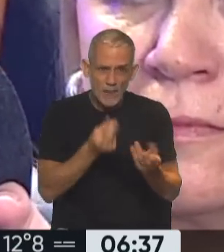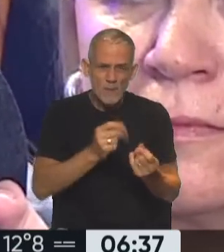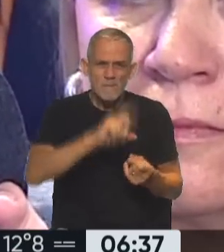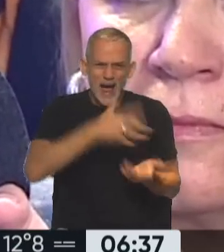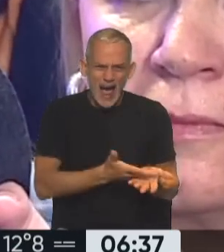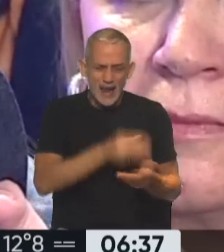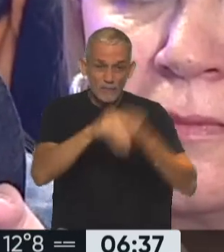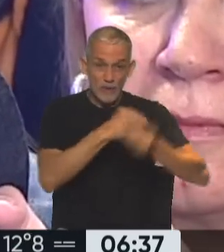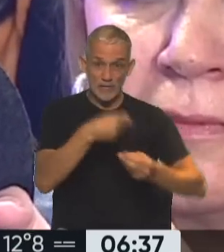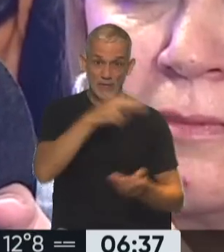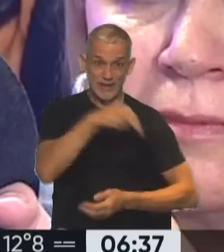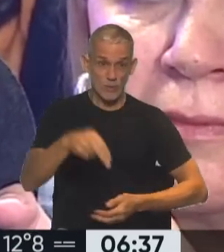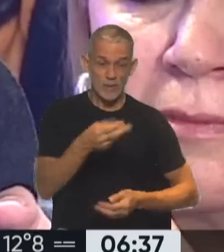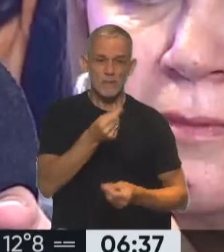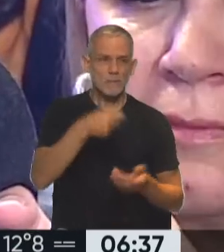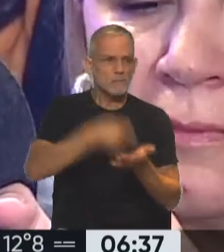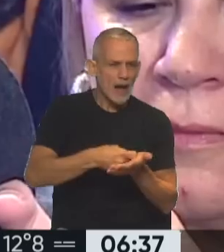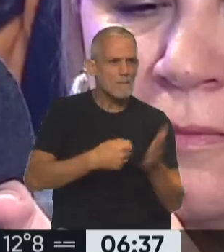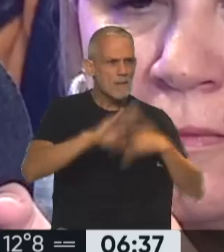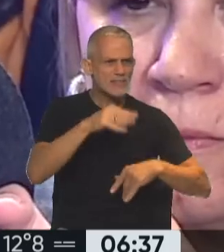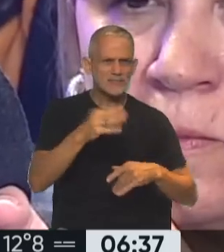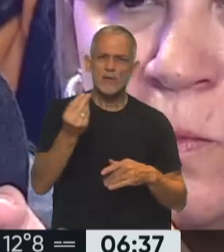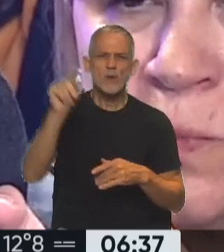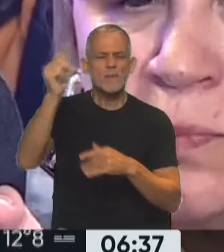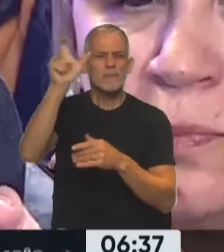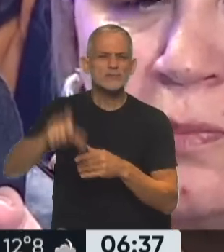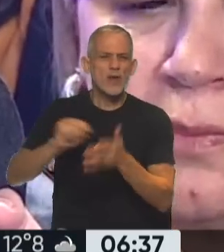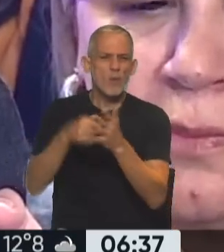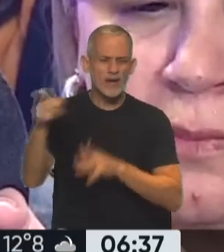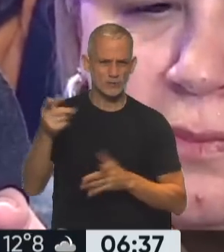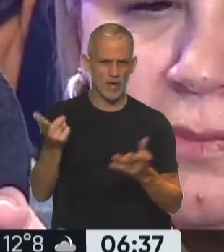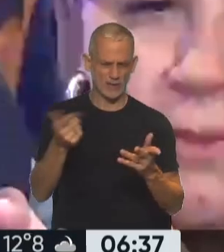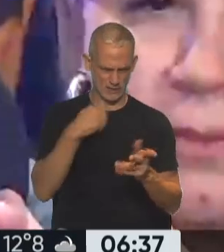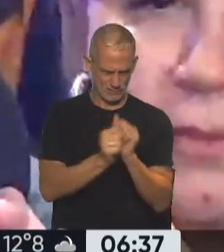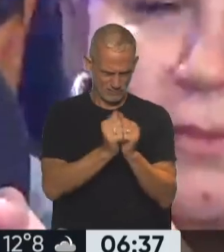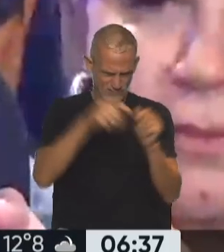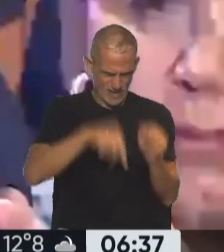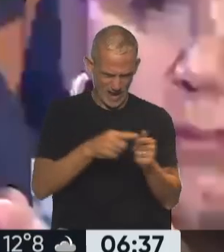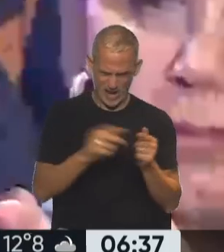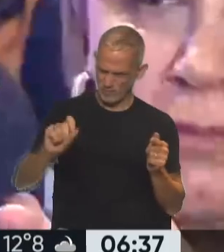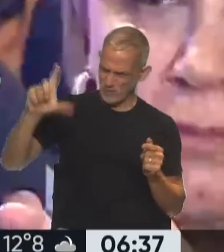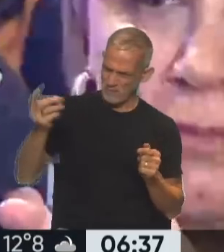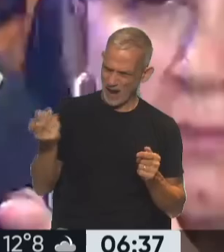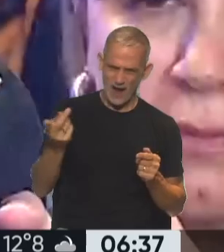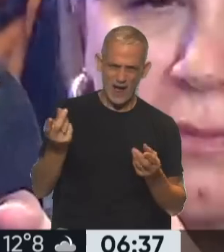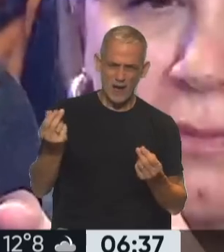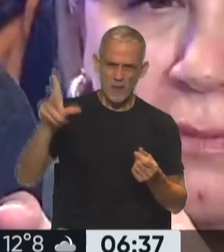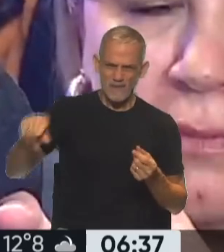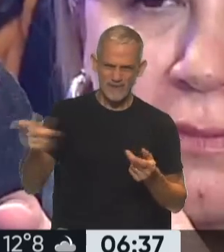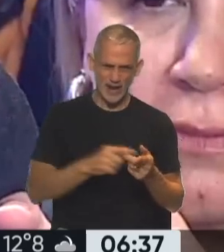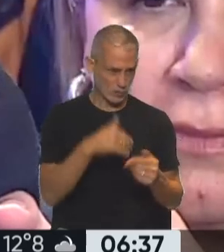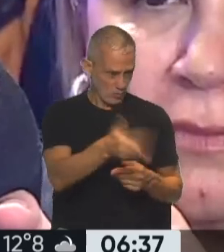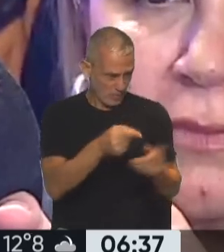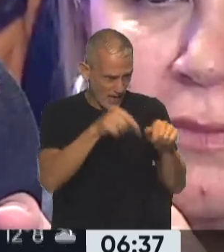cada familia neuquina paga más que alguien que vive en la capital federal y ve cómo al lado de su casa se produce la energía